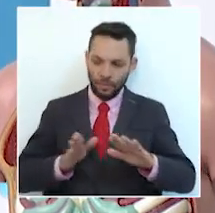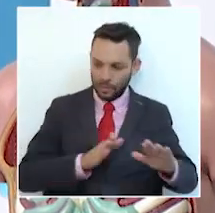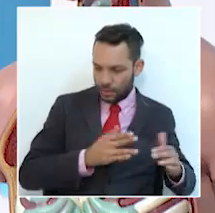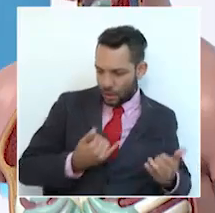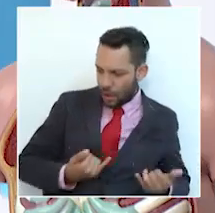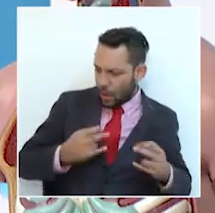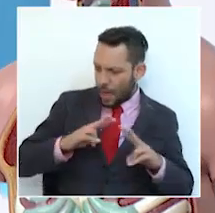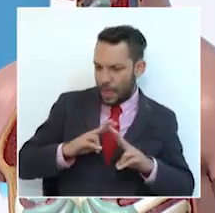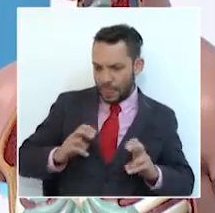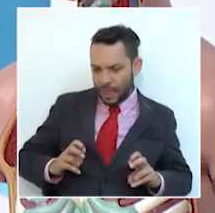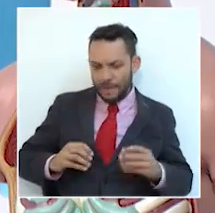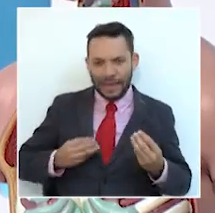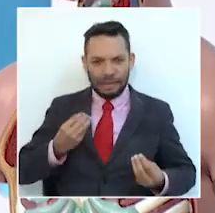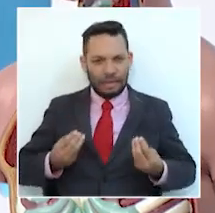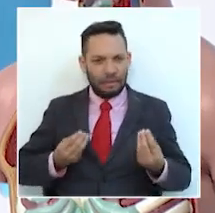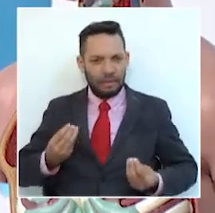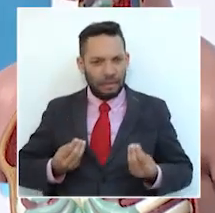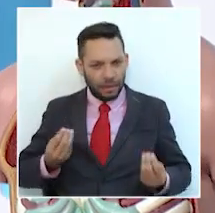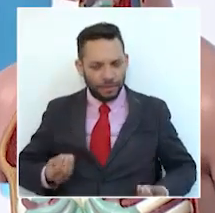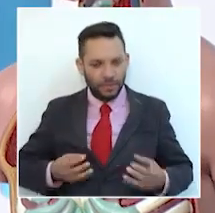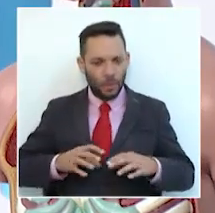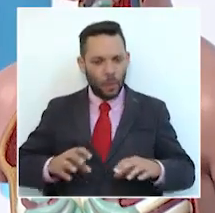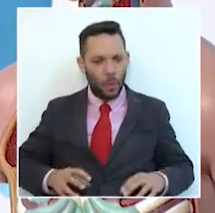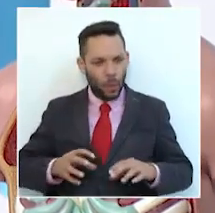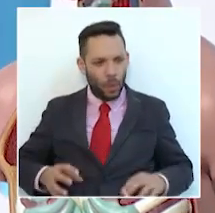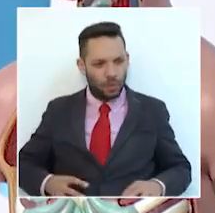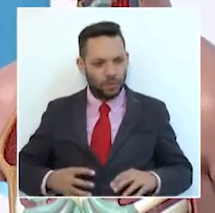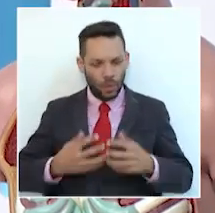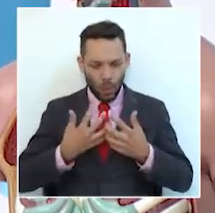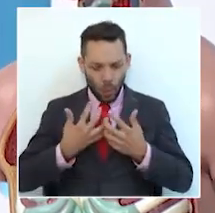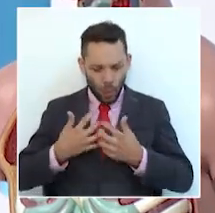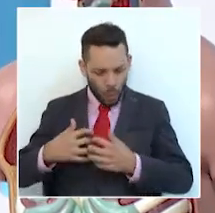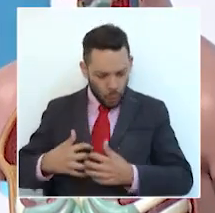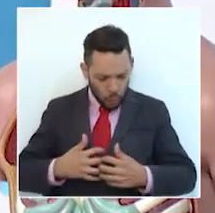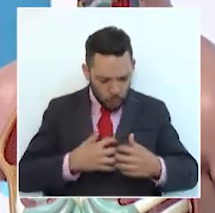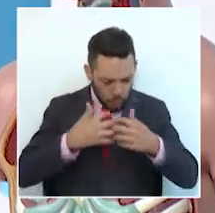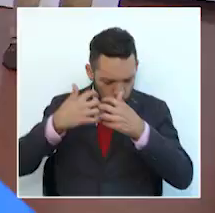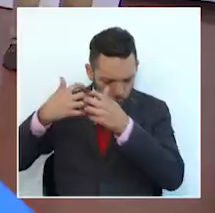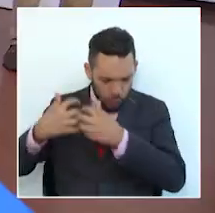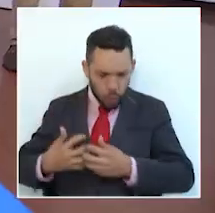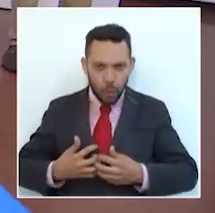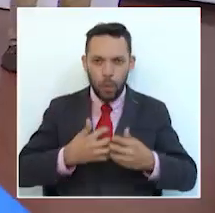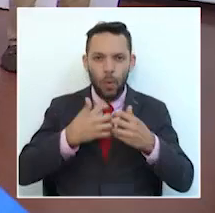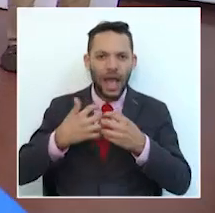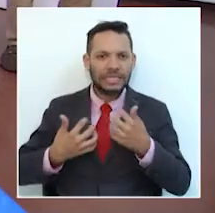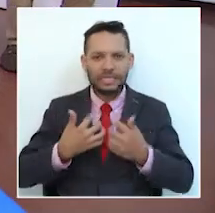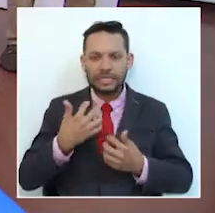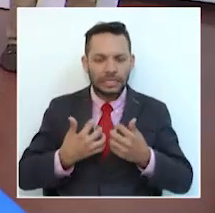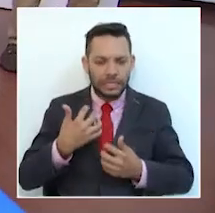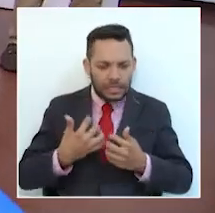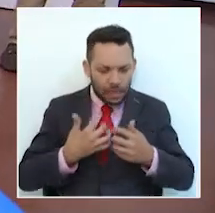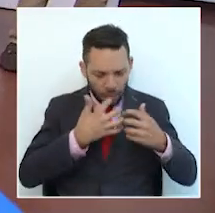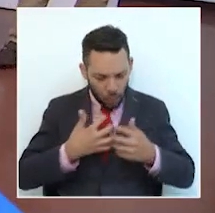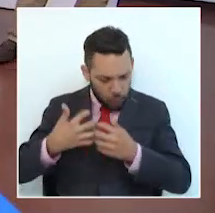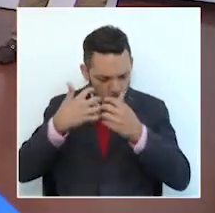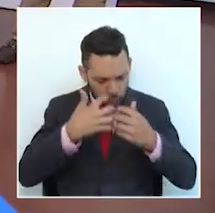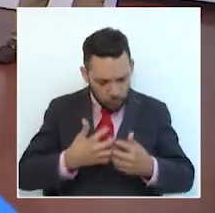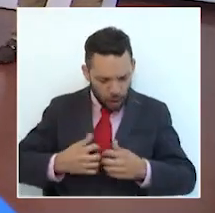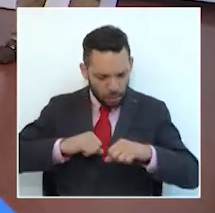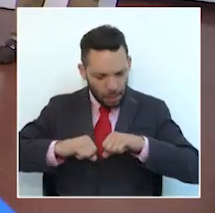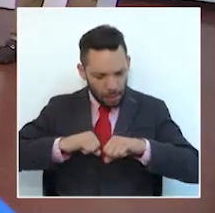cómo es que eso actúa en nuestro organismo cuál como como fisiológicamente llega a actuar doctora